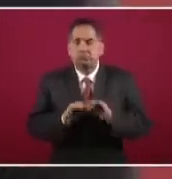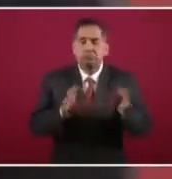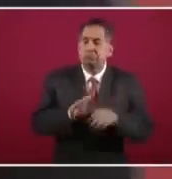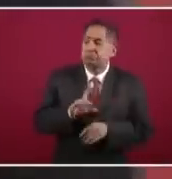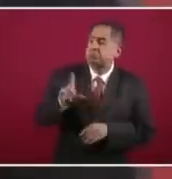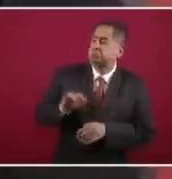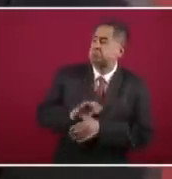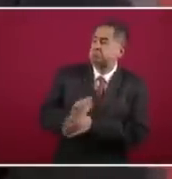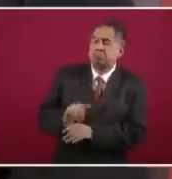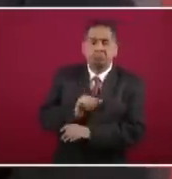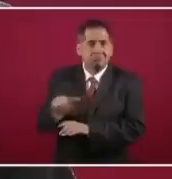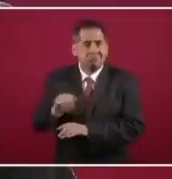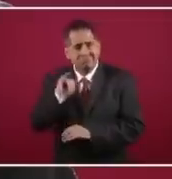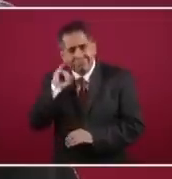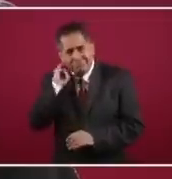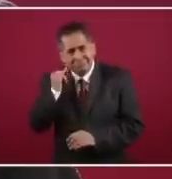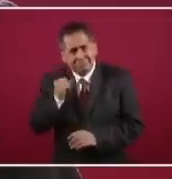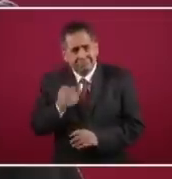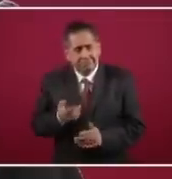Y ahora